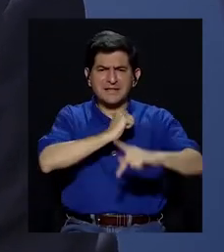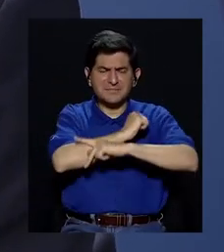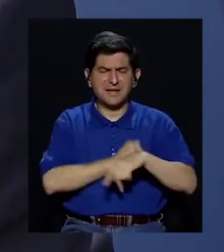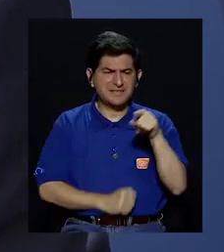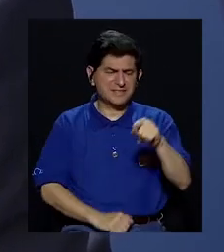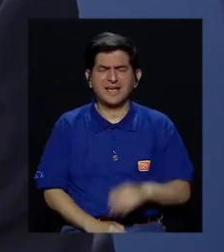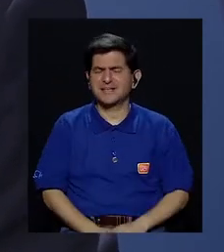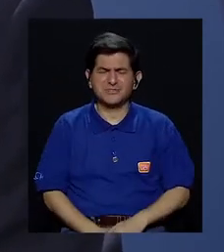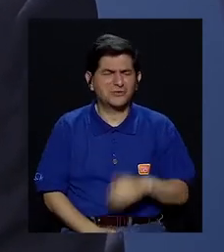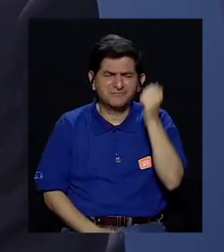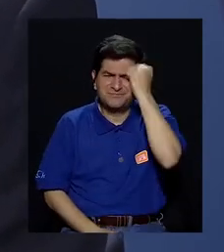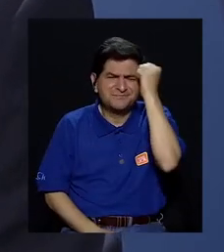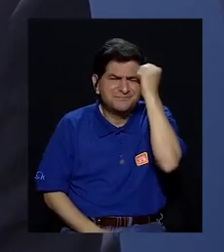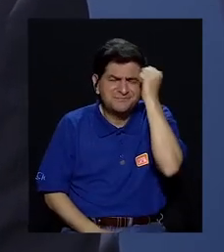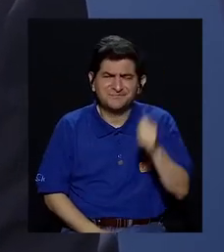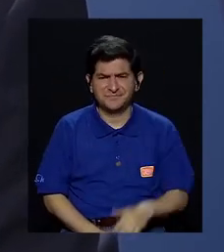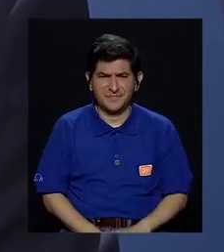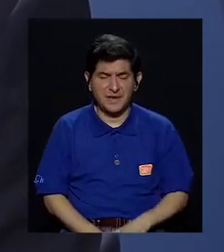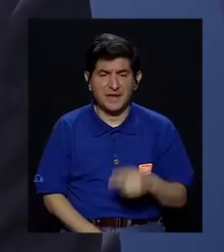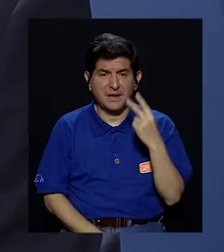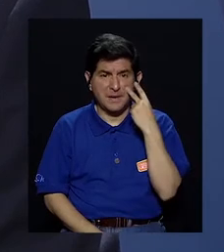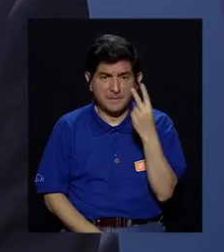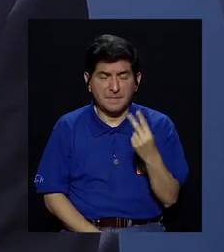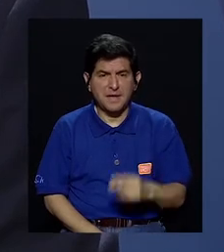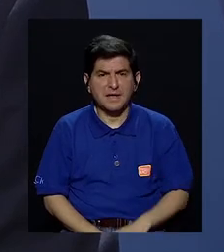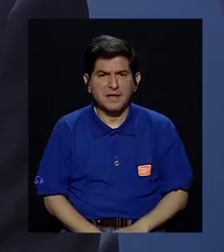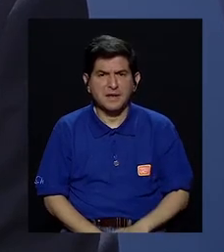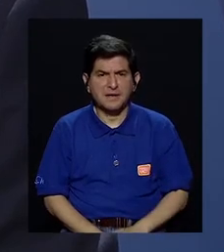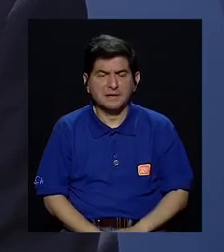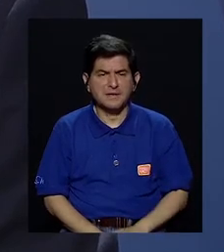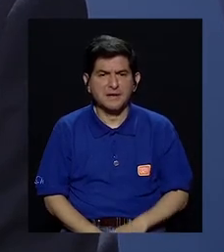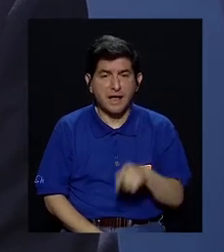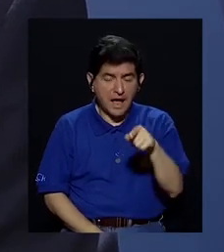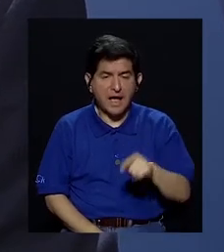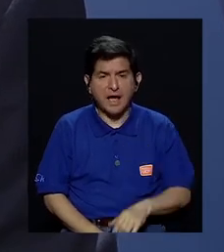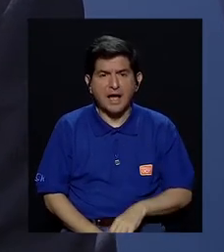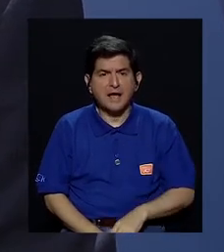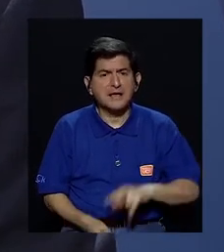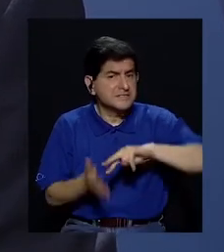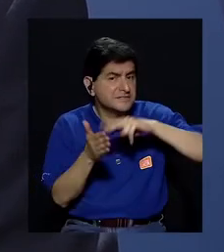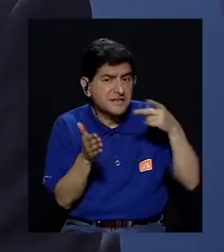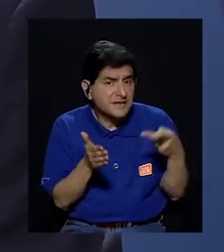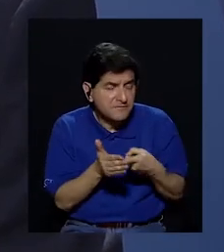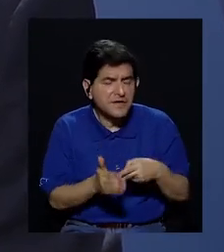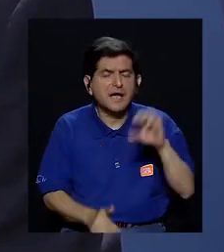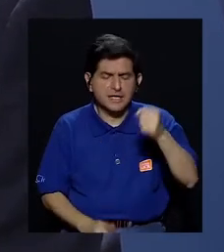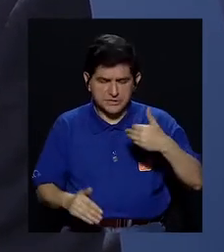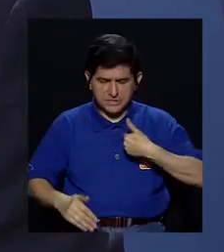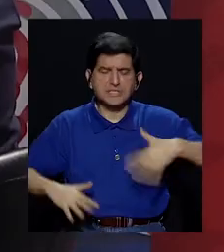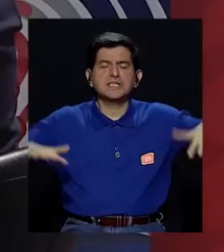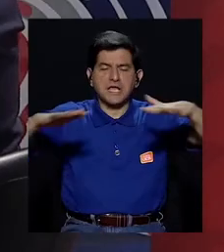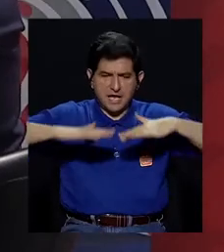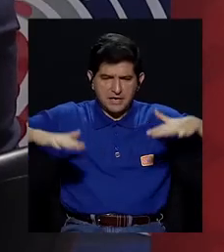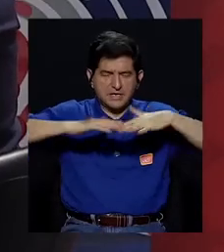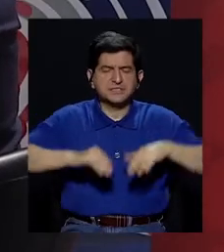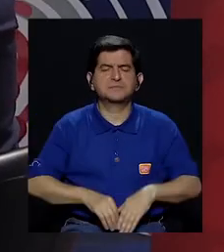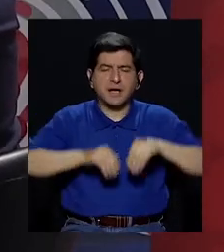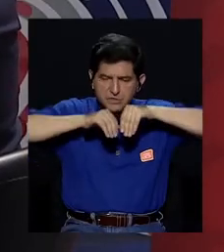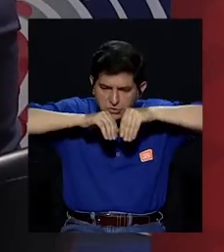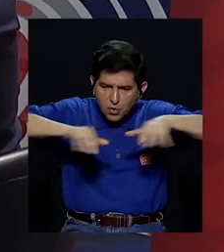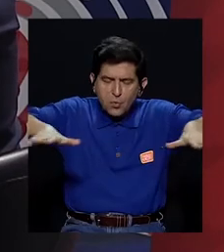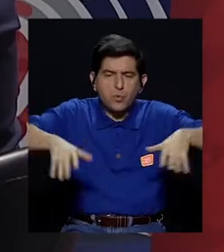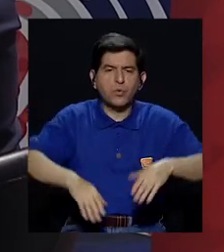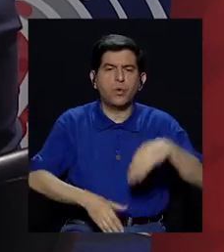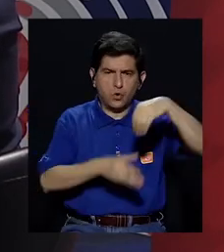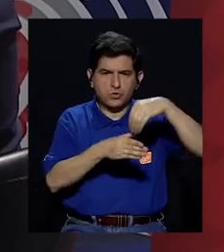no eso es absurdo hemos visto los garantías que más gente lo ve exactamente que tiene un espacio mayor para difundir